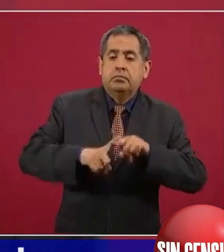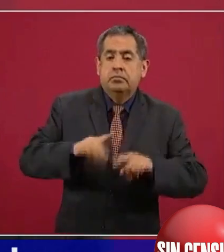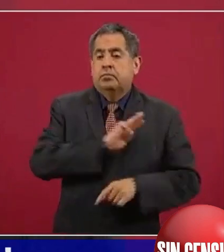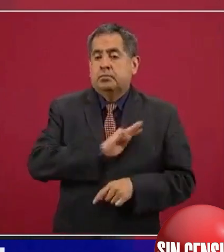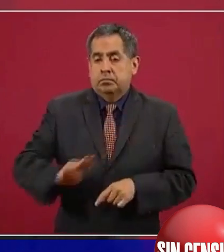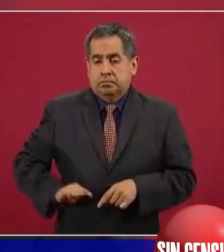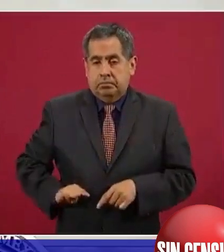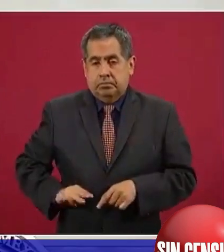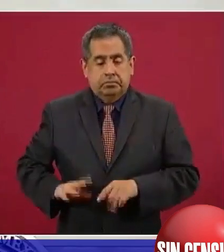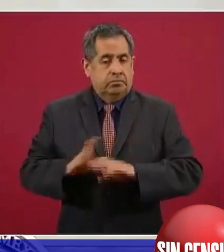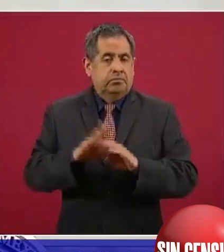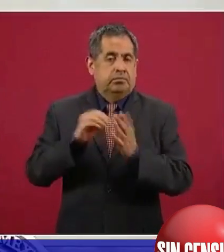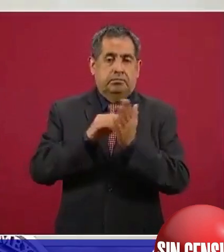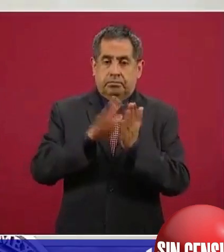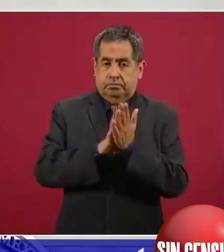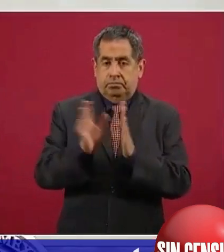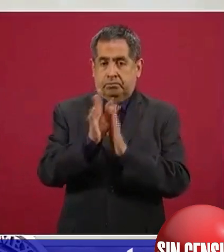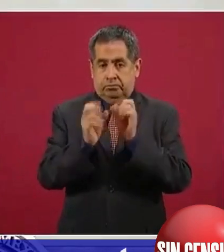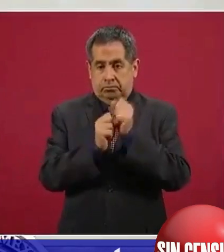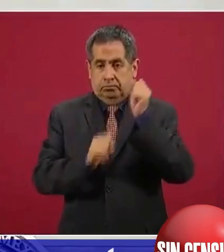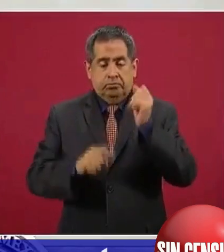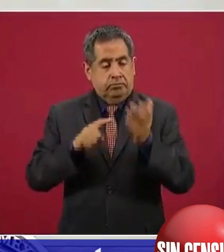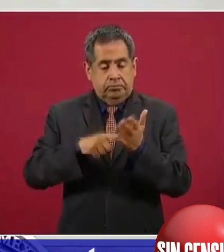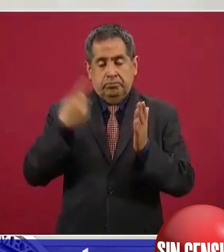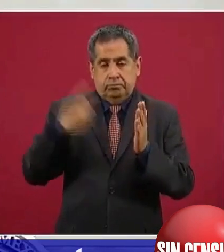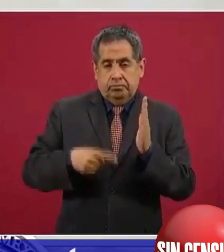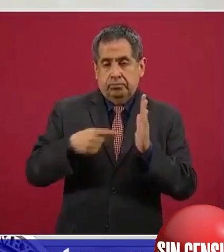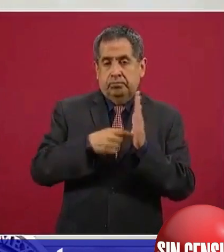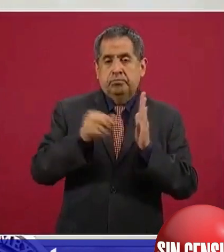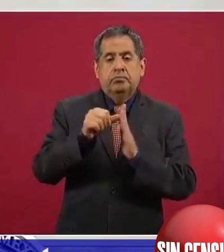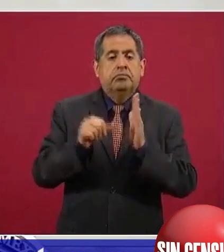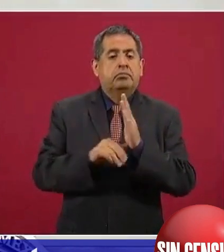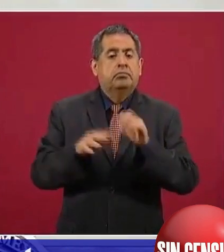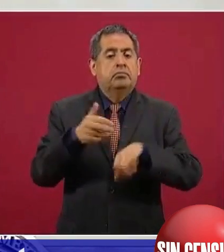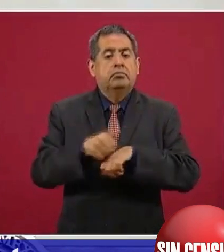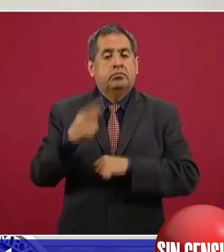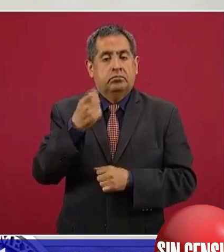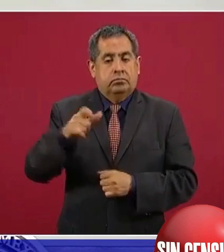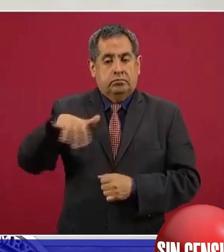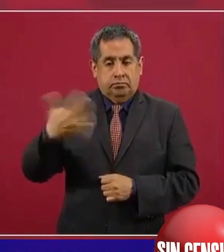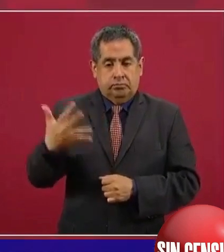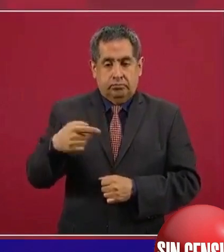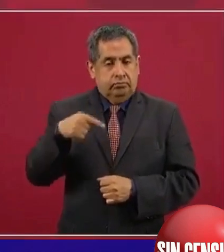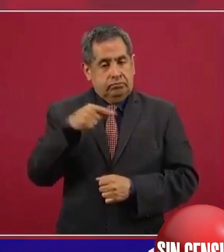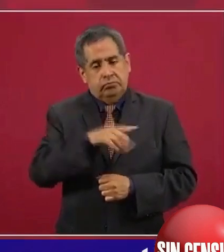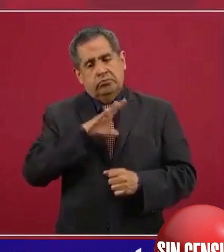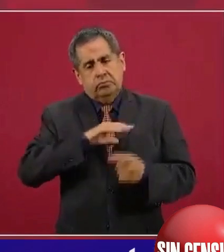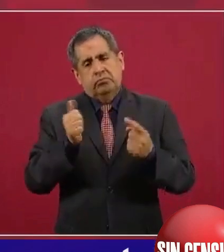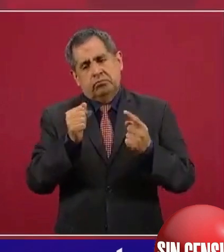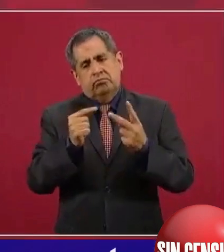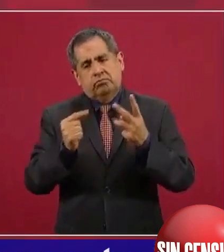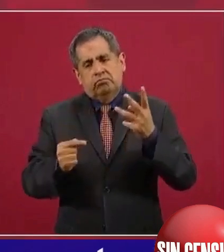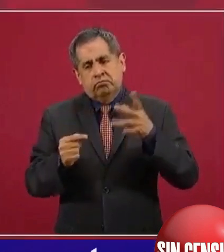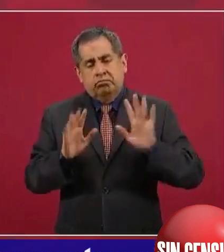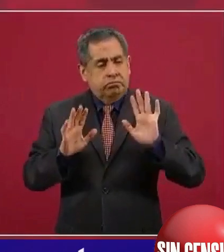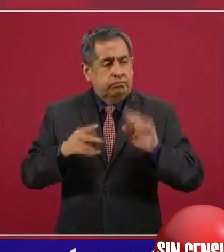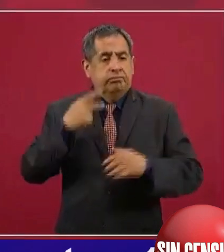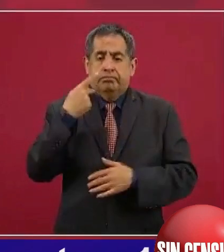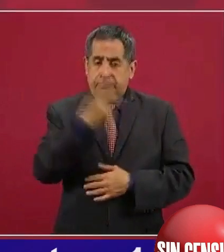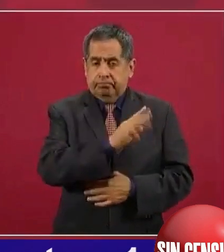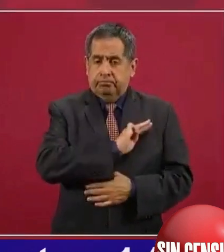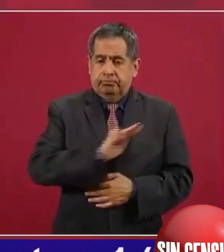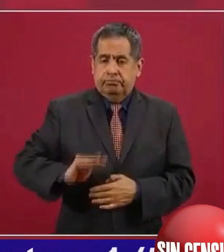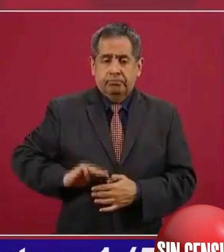está establecido desde la Constitución de la República, en el artículo 115, y hay otras disposiciones